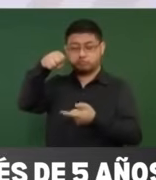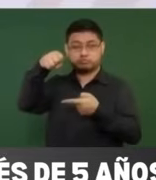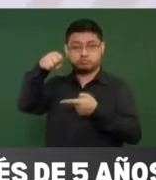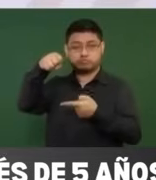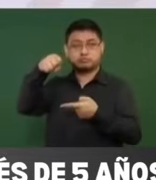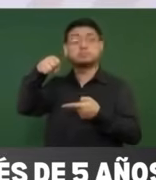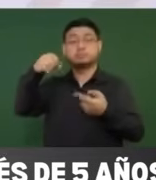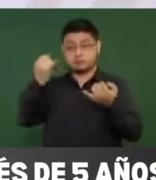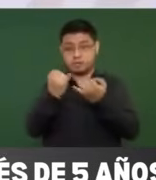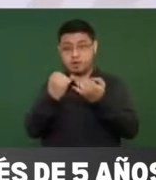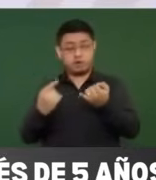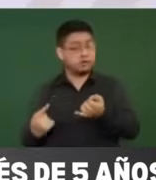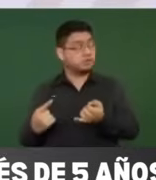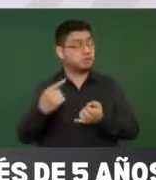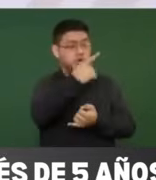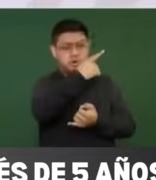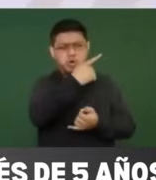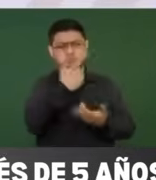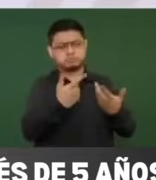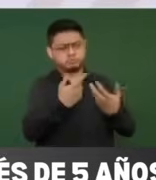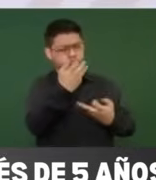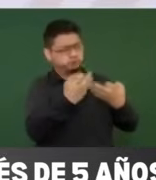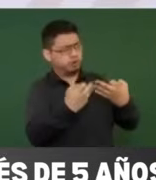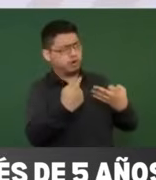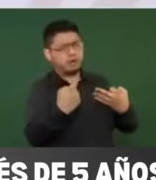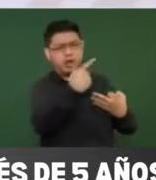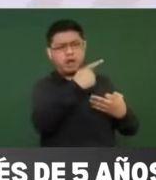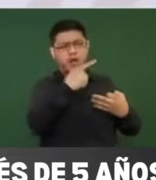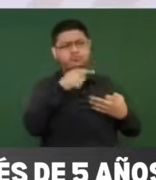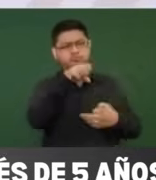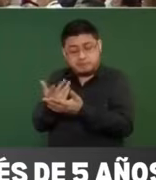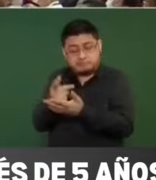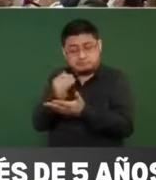también tiene esa facultad,